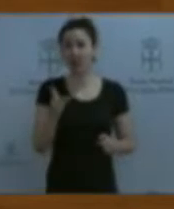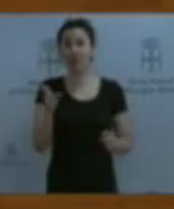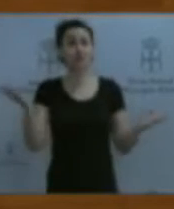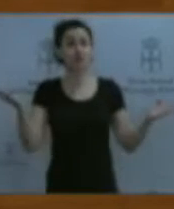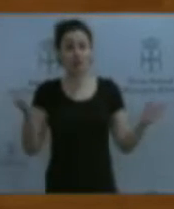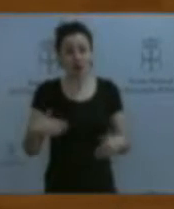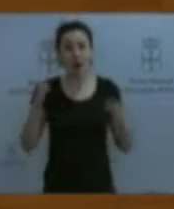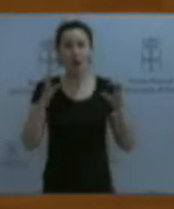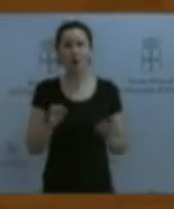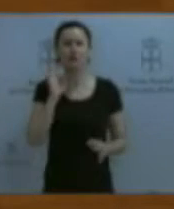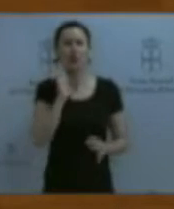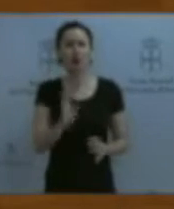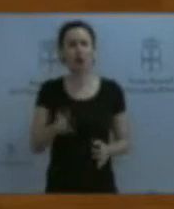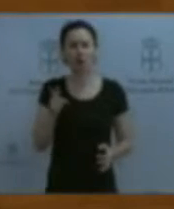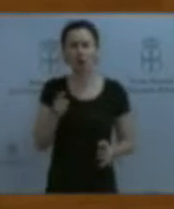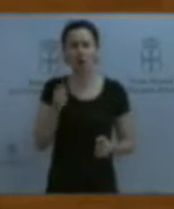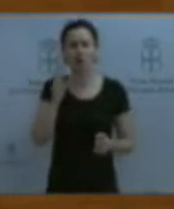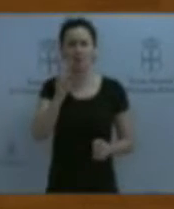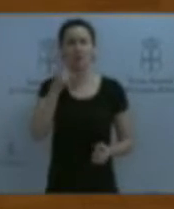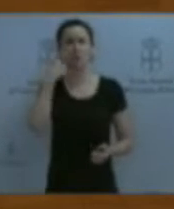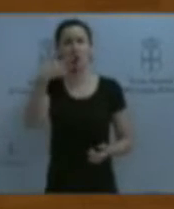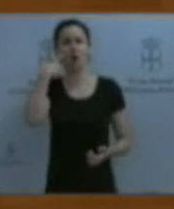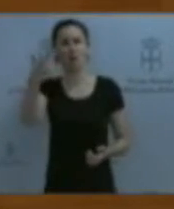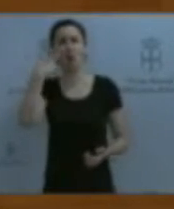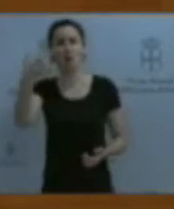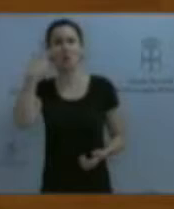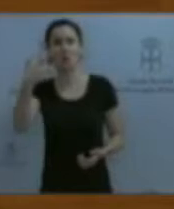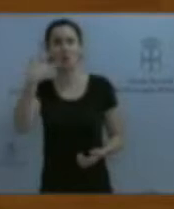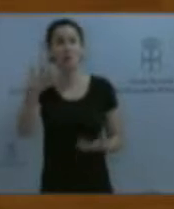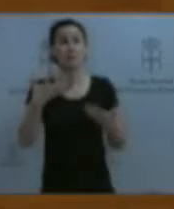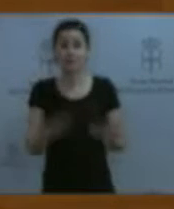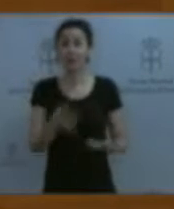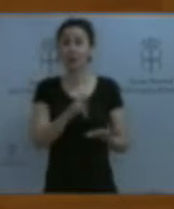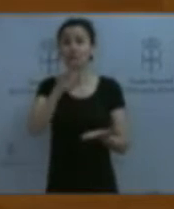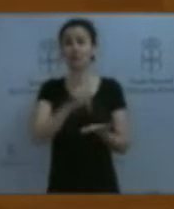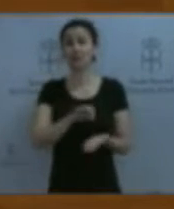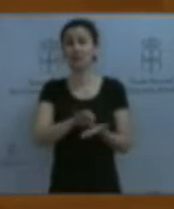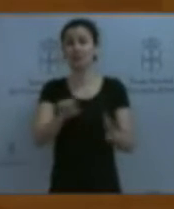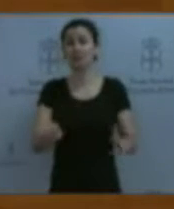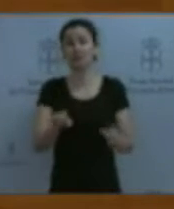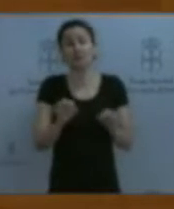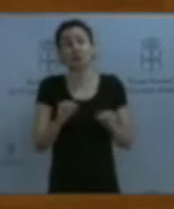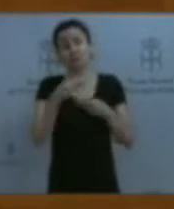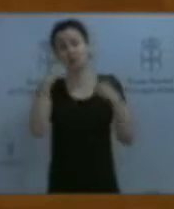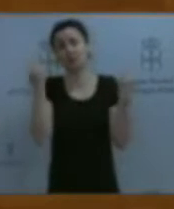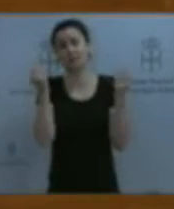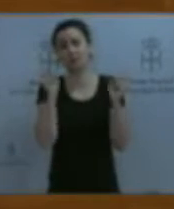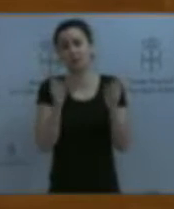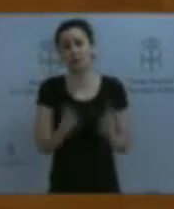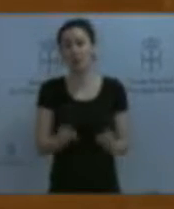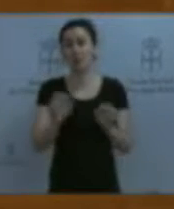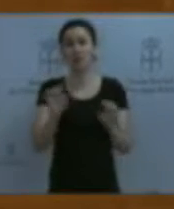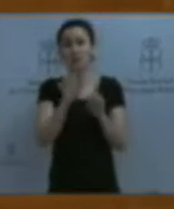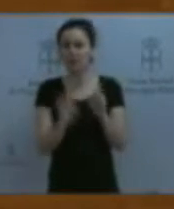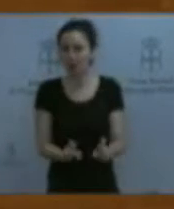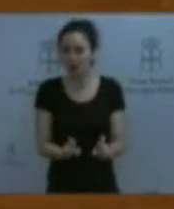continuados de corrupción y con el deterioro también programado de los servicios públicos, hace legítima la pregunta que se hacen muchísimas asturianas y